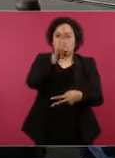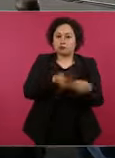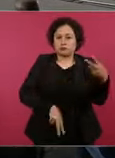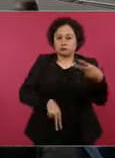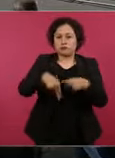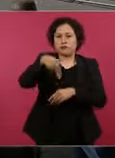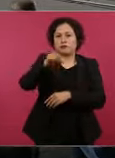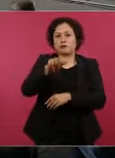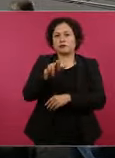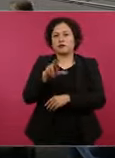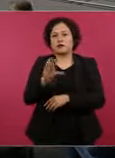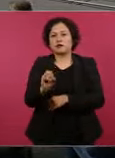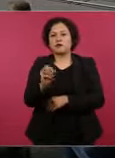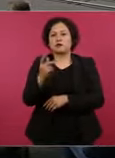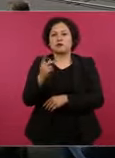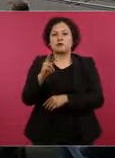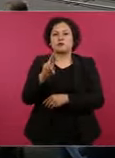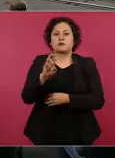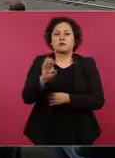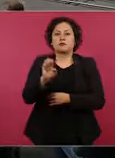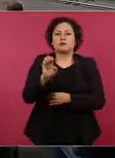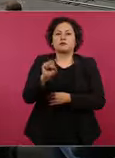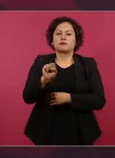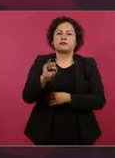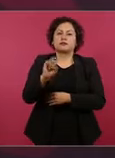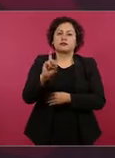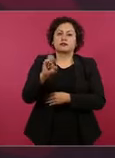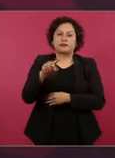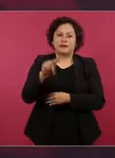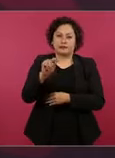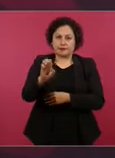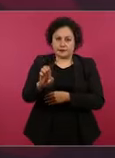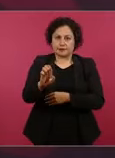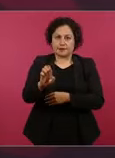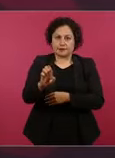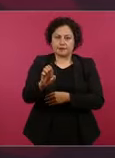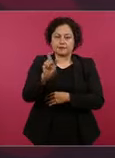narcopresidente de cientos de millones